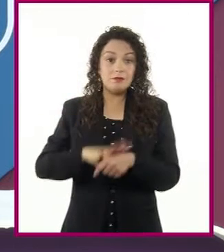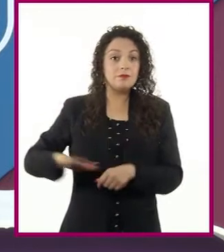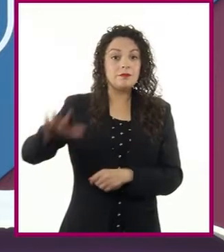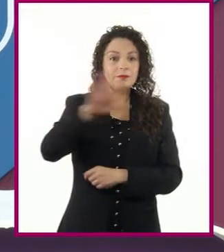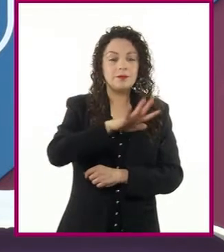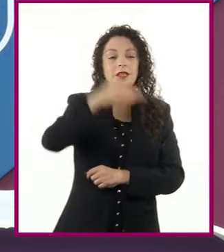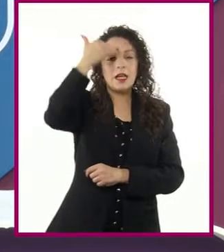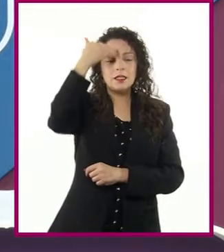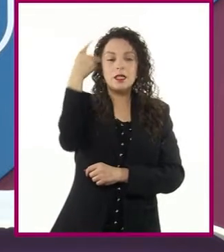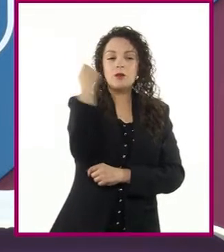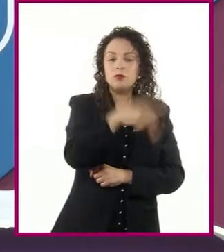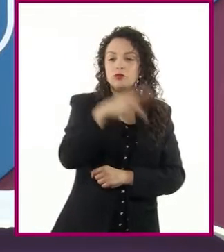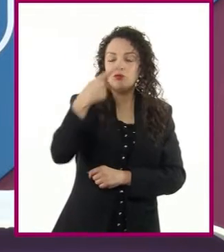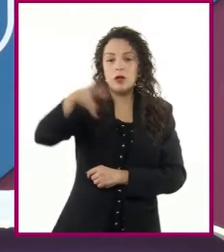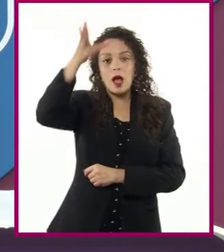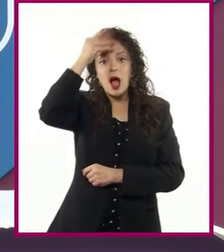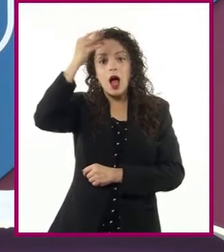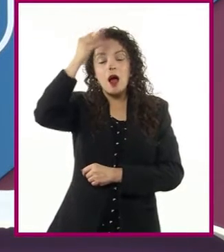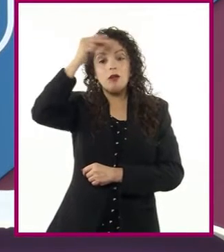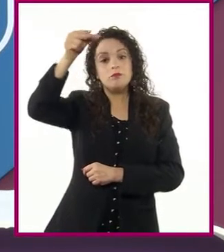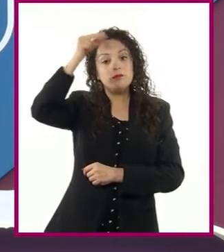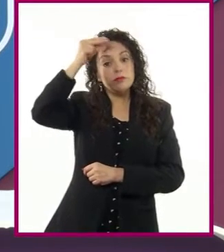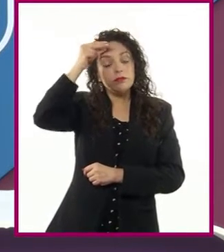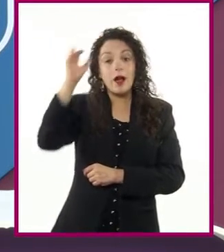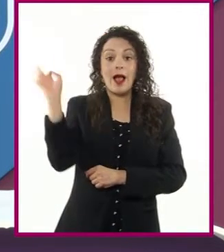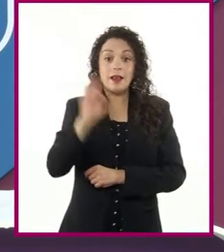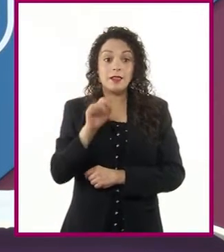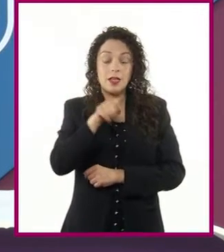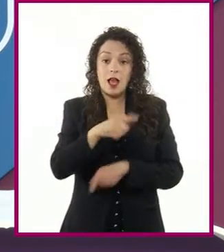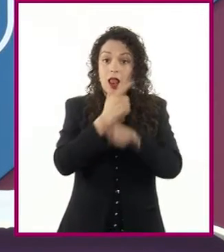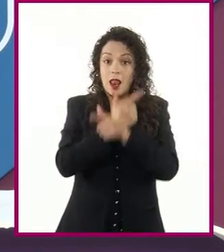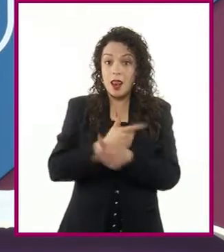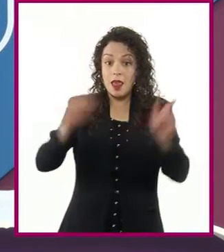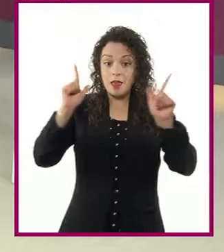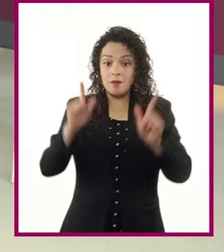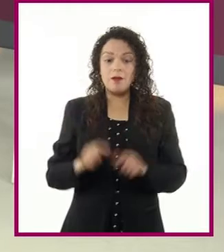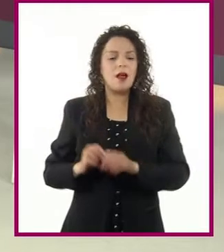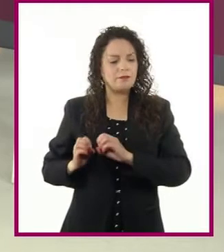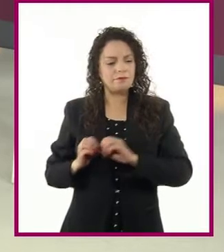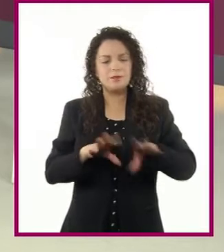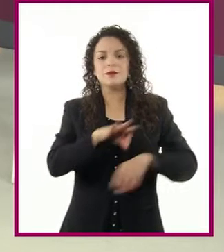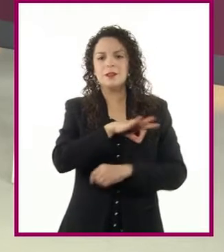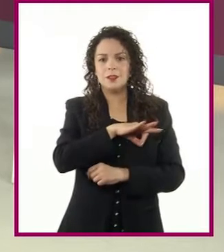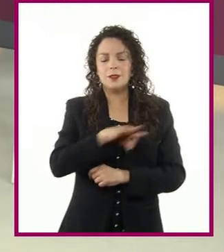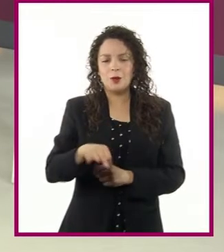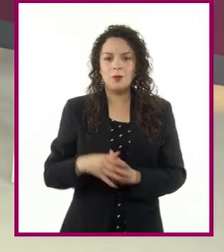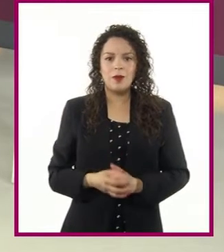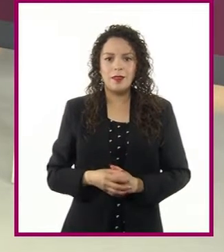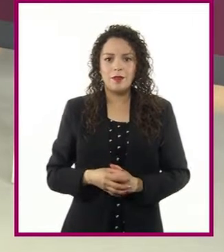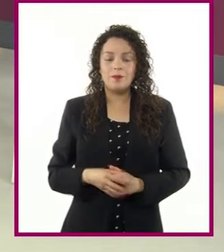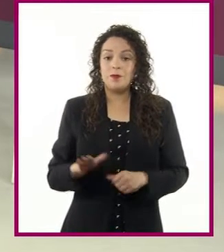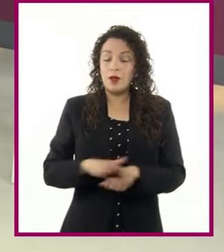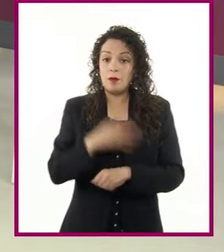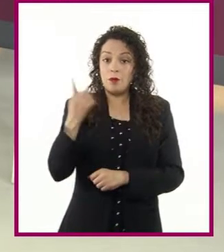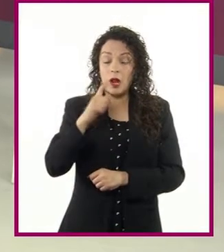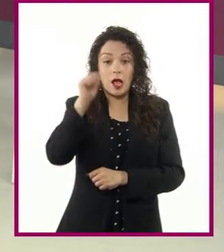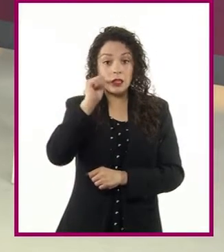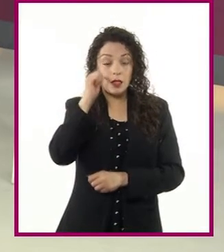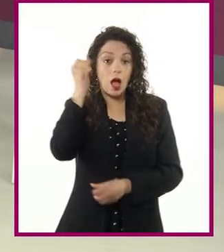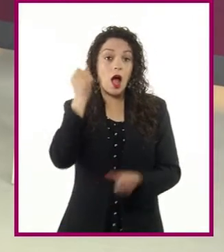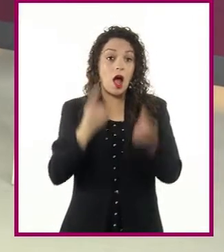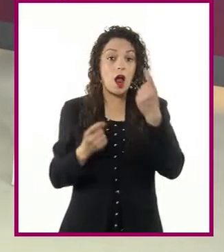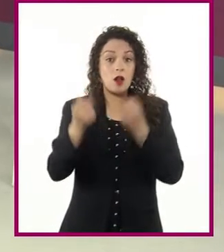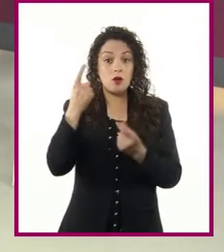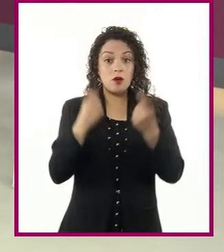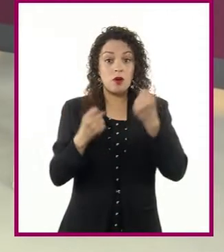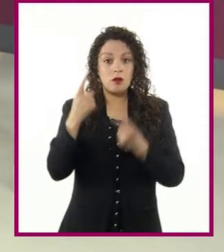mismo y hasta, si se le deja en libertad, casi inevitable, porque siempre se encontrarán algunos que piensen